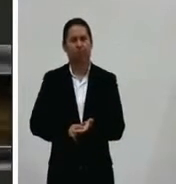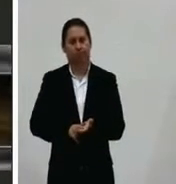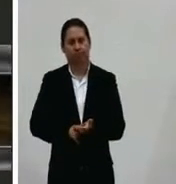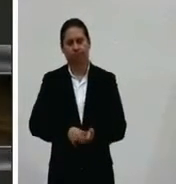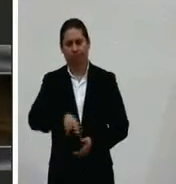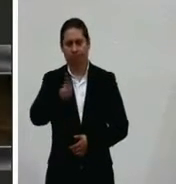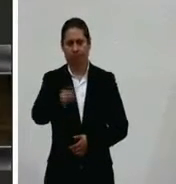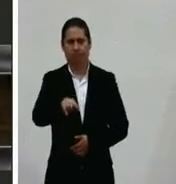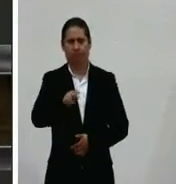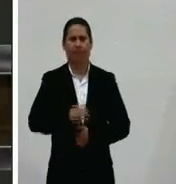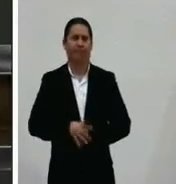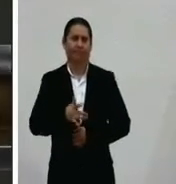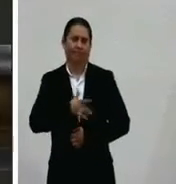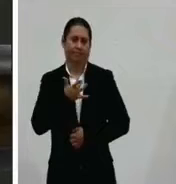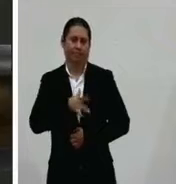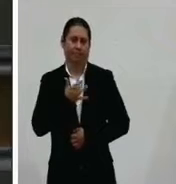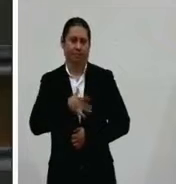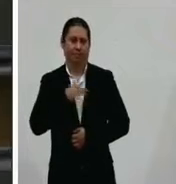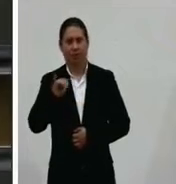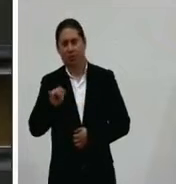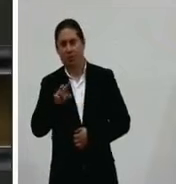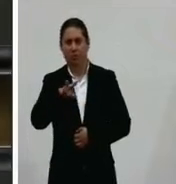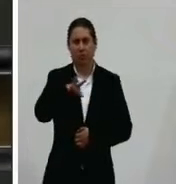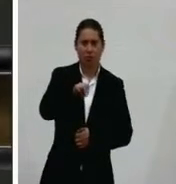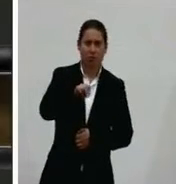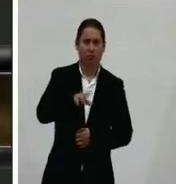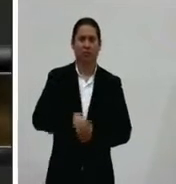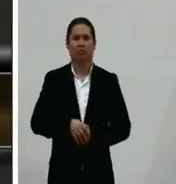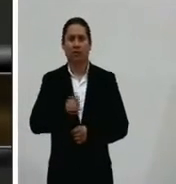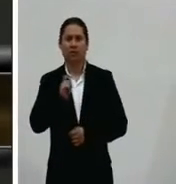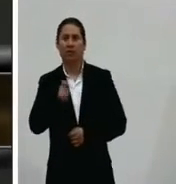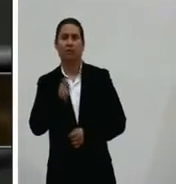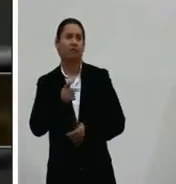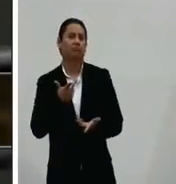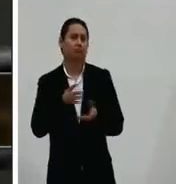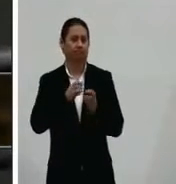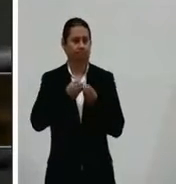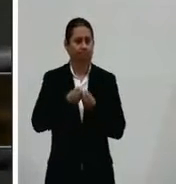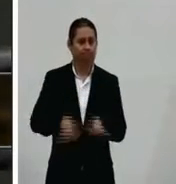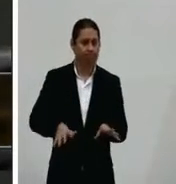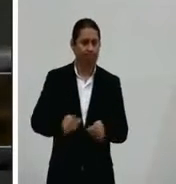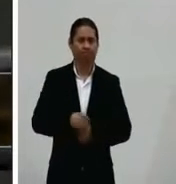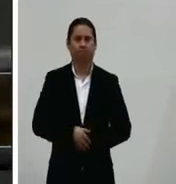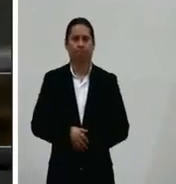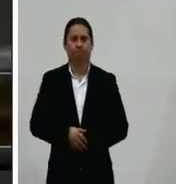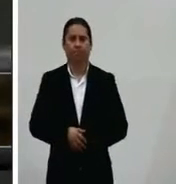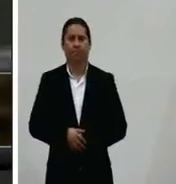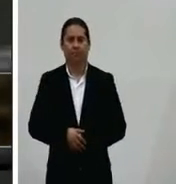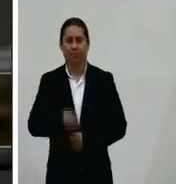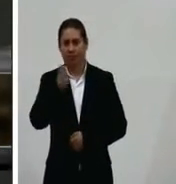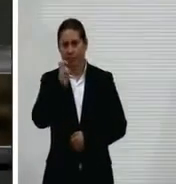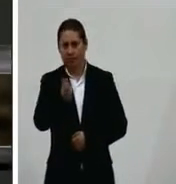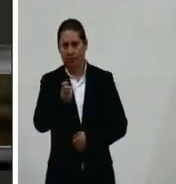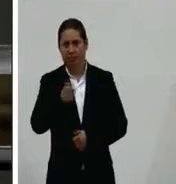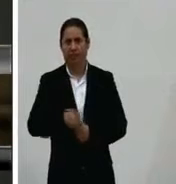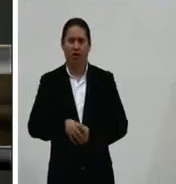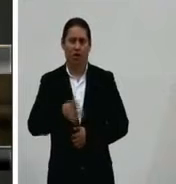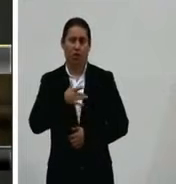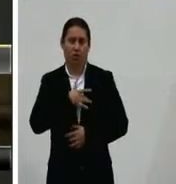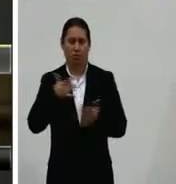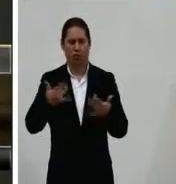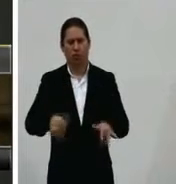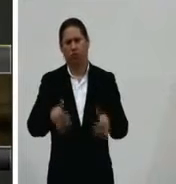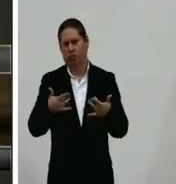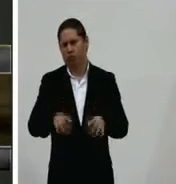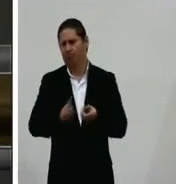simbólico, consciente o no para quien lo pierde. El duelo, del latín lotus, que significa dolor, es